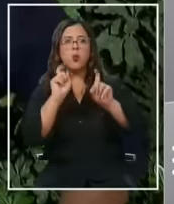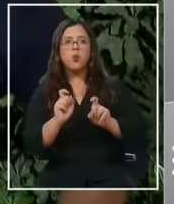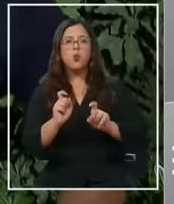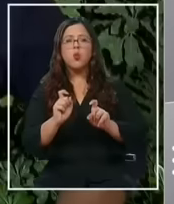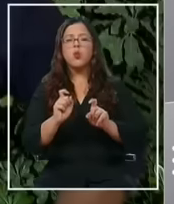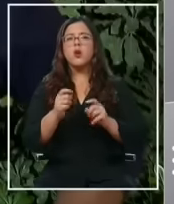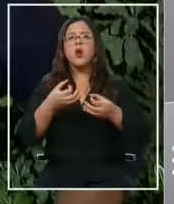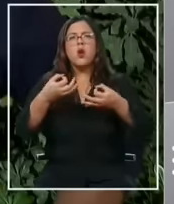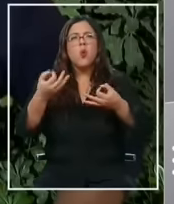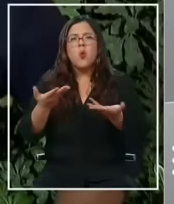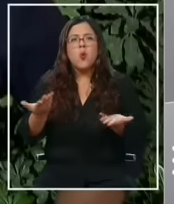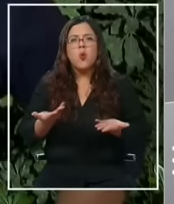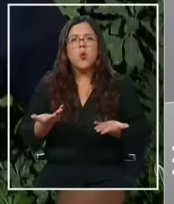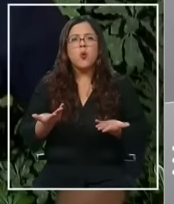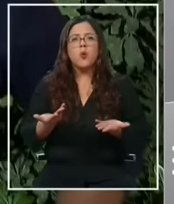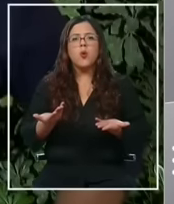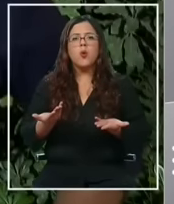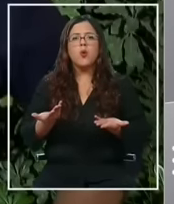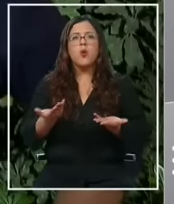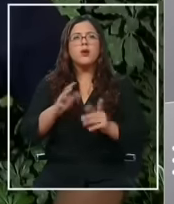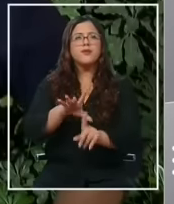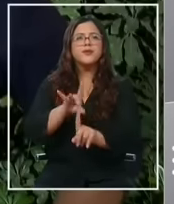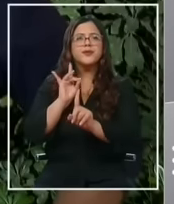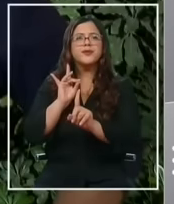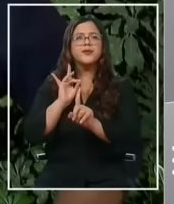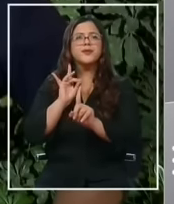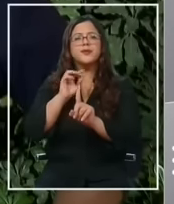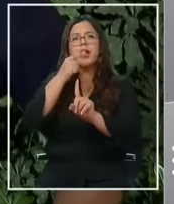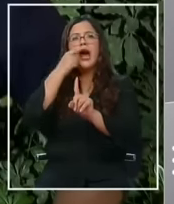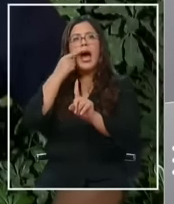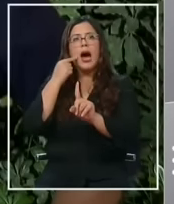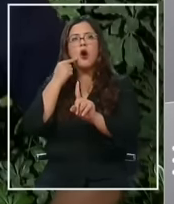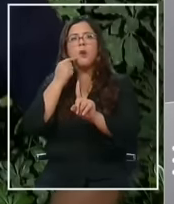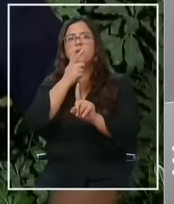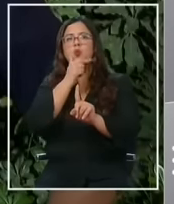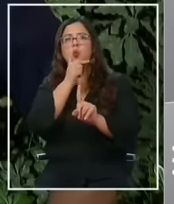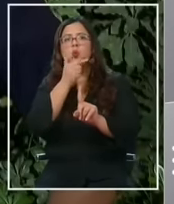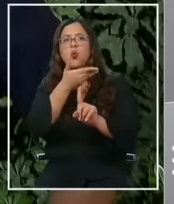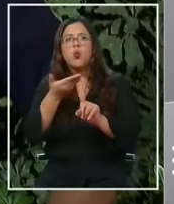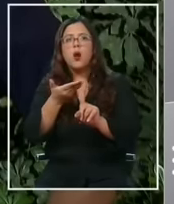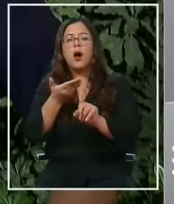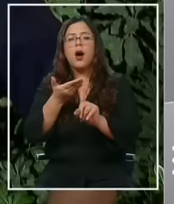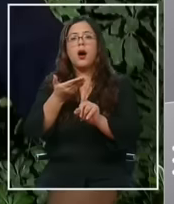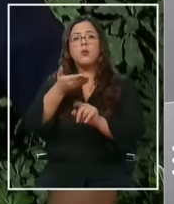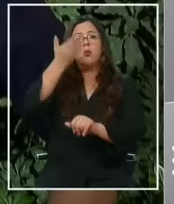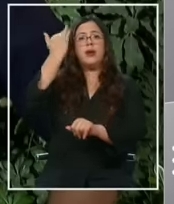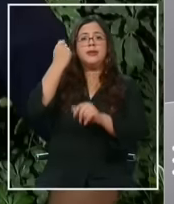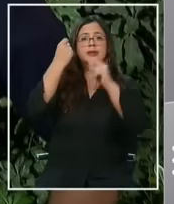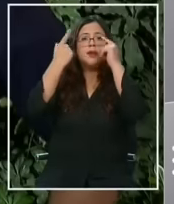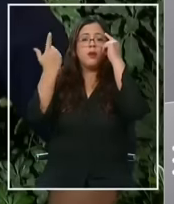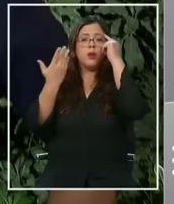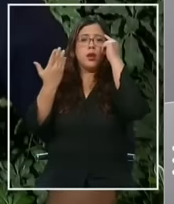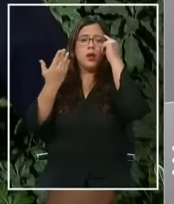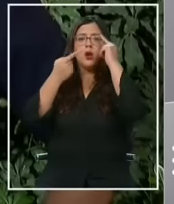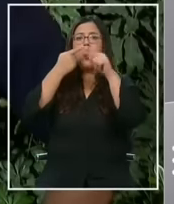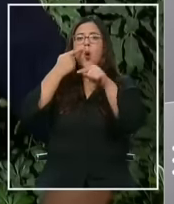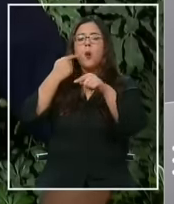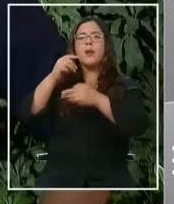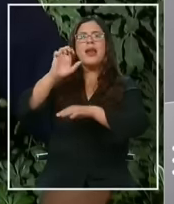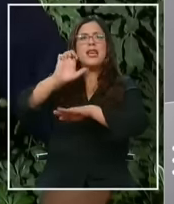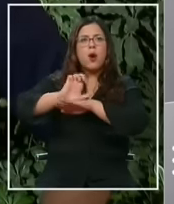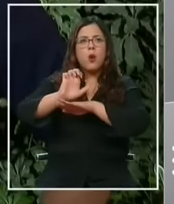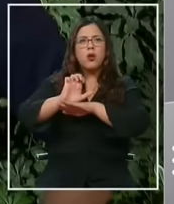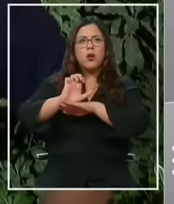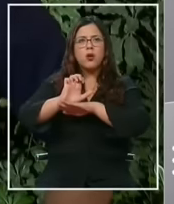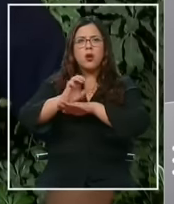en qué circunstancias encontraron a este sospechoso, porque lo último que habíamos sabido es que estaba en Ecuador. ¿En qué